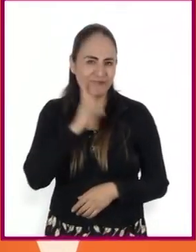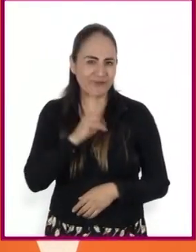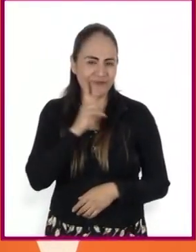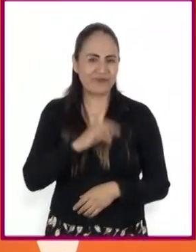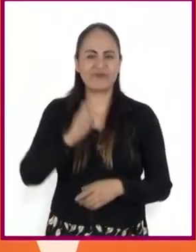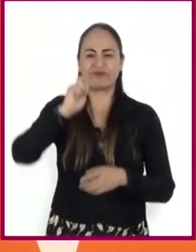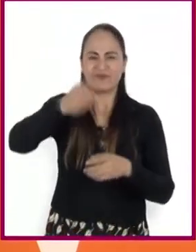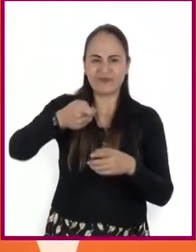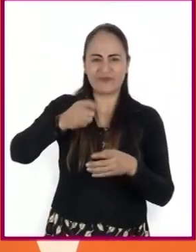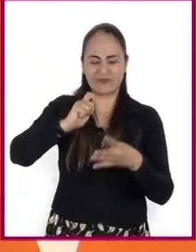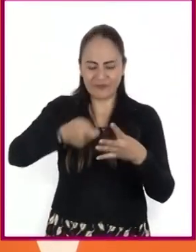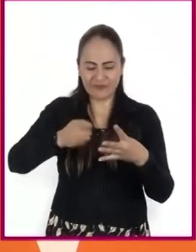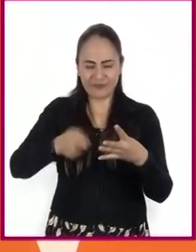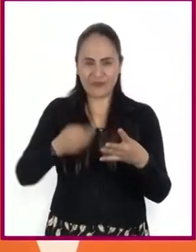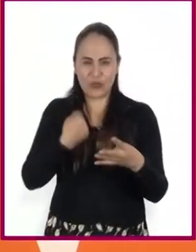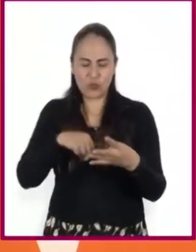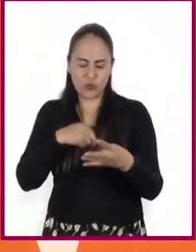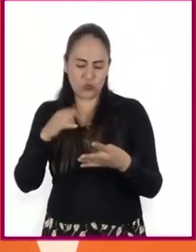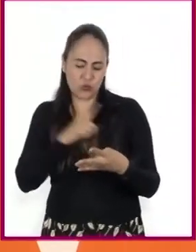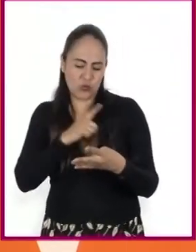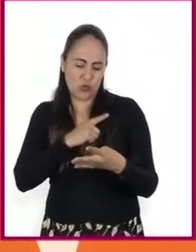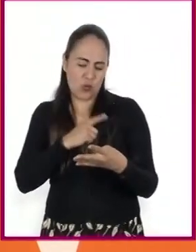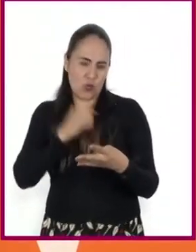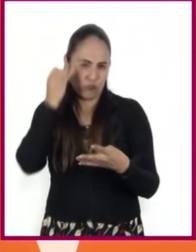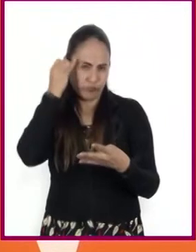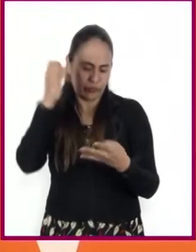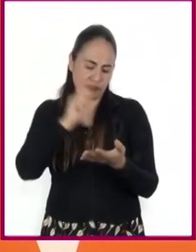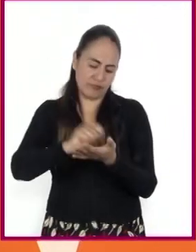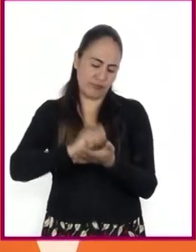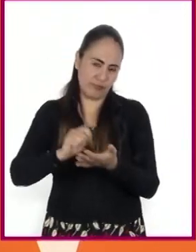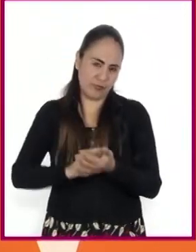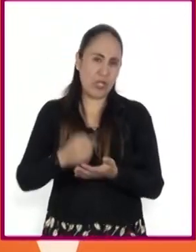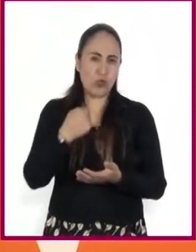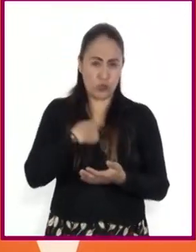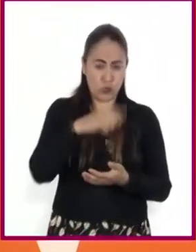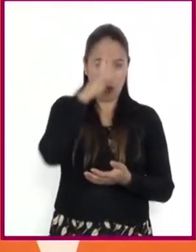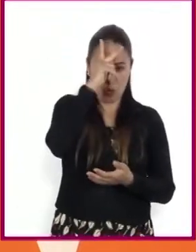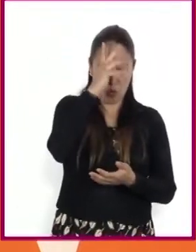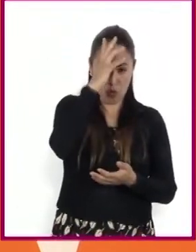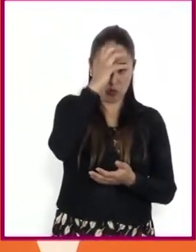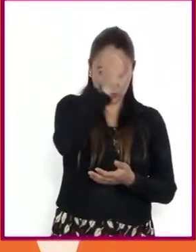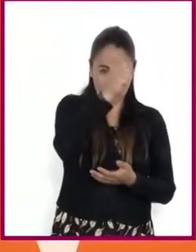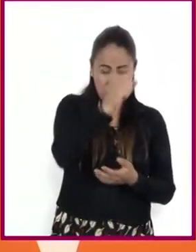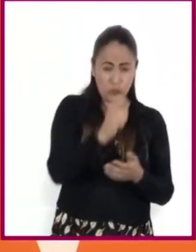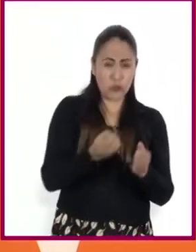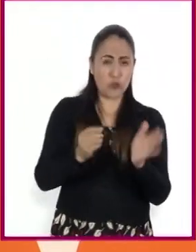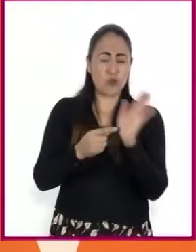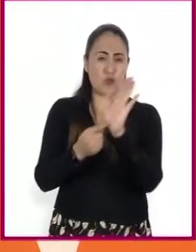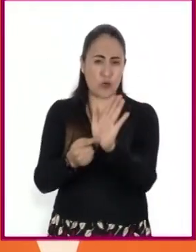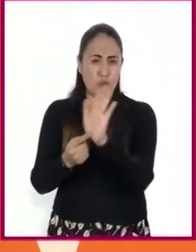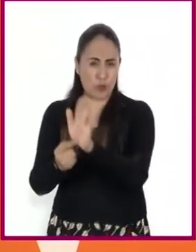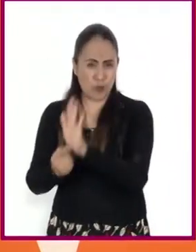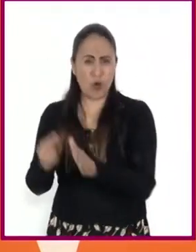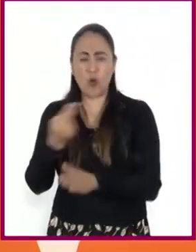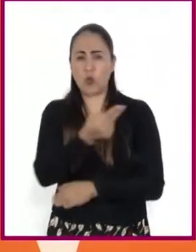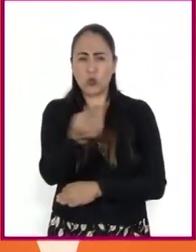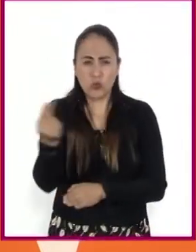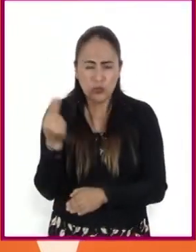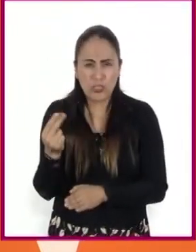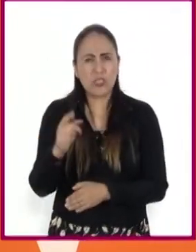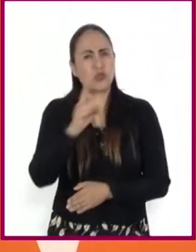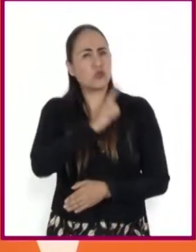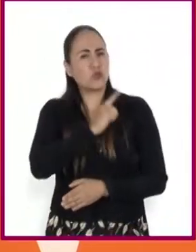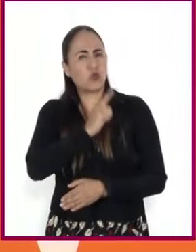definiciones. Te daré algunos conceptos. Y tú, junto con las alumnas y alumnos en casa, intentarán formular sus